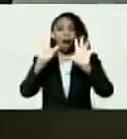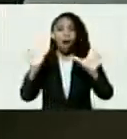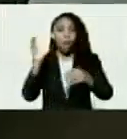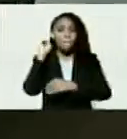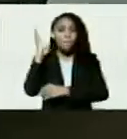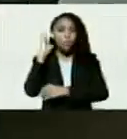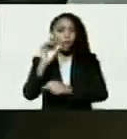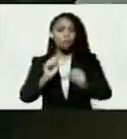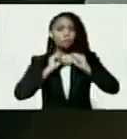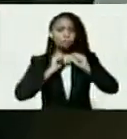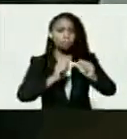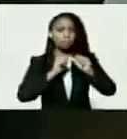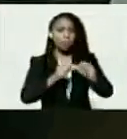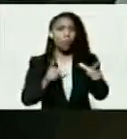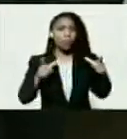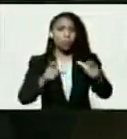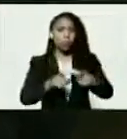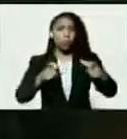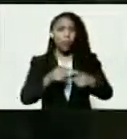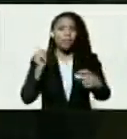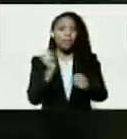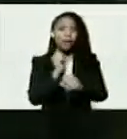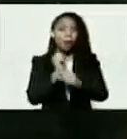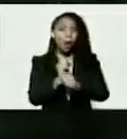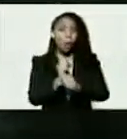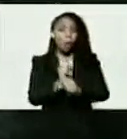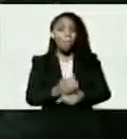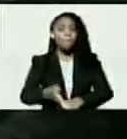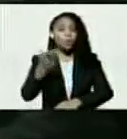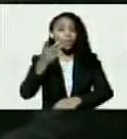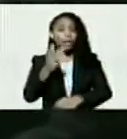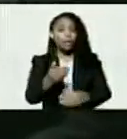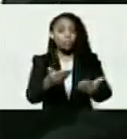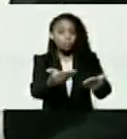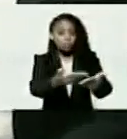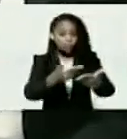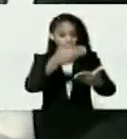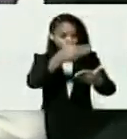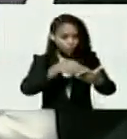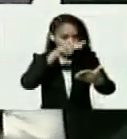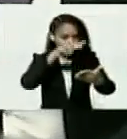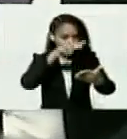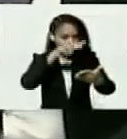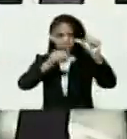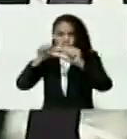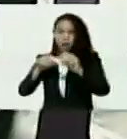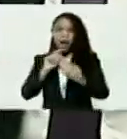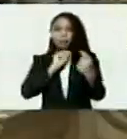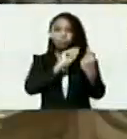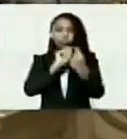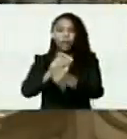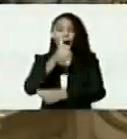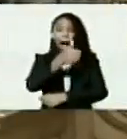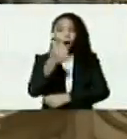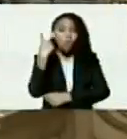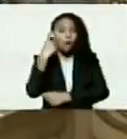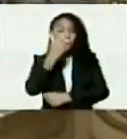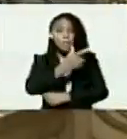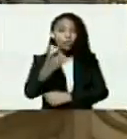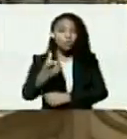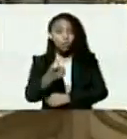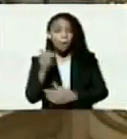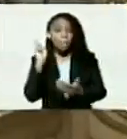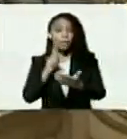sesión permanente hizo el trabajo pertinente para la recepción, la revisión, la cada uno de los postulados y